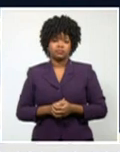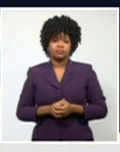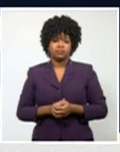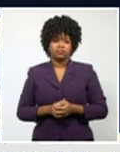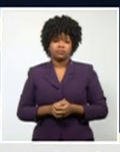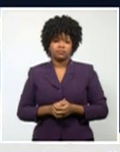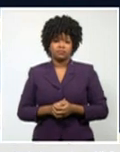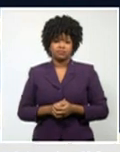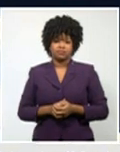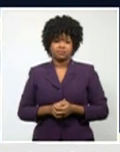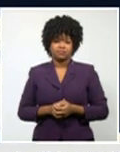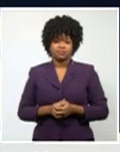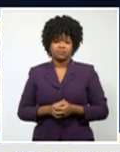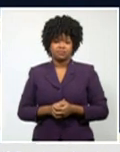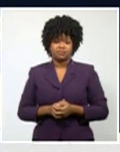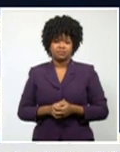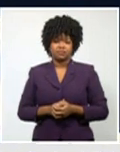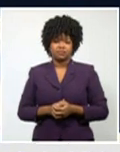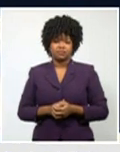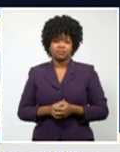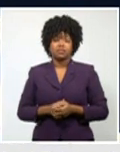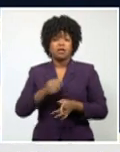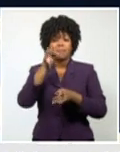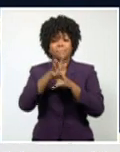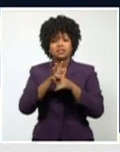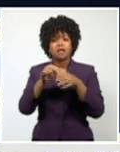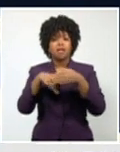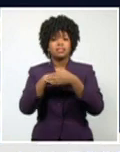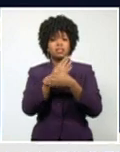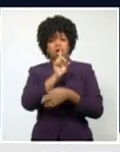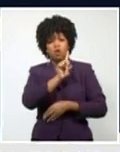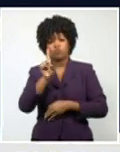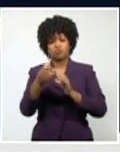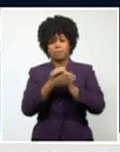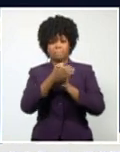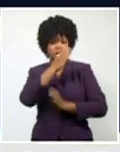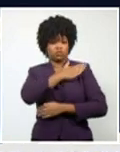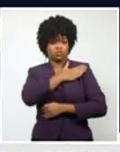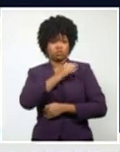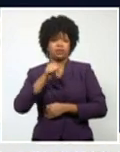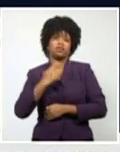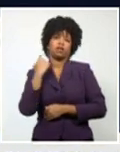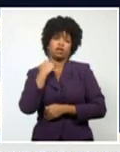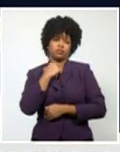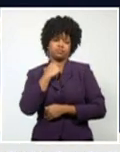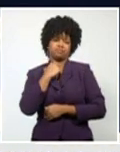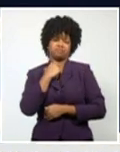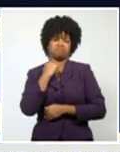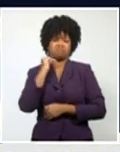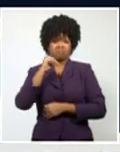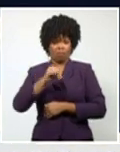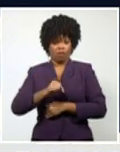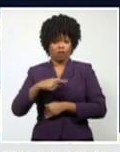COVID-19 en nuestro país el 11 de marzo de este año. Ahora, analizando el comportamiento en